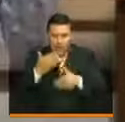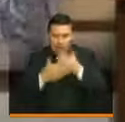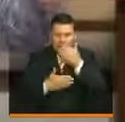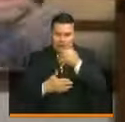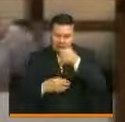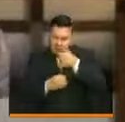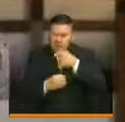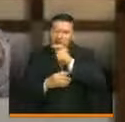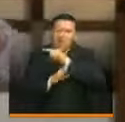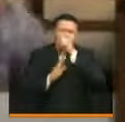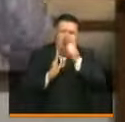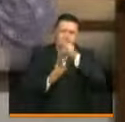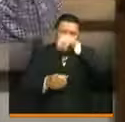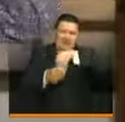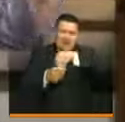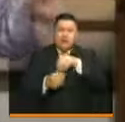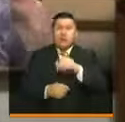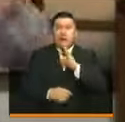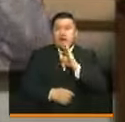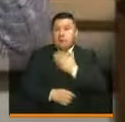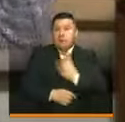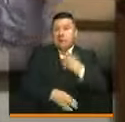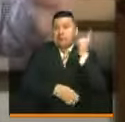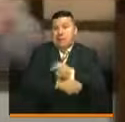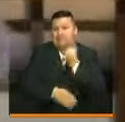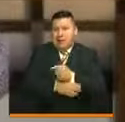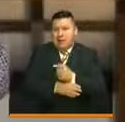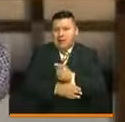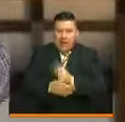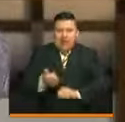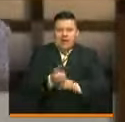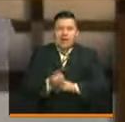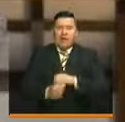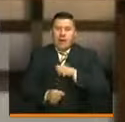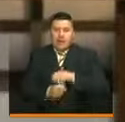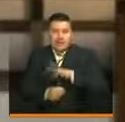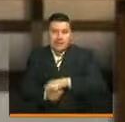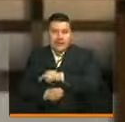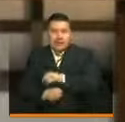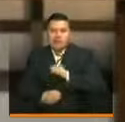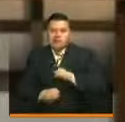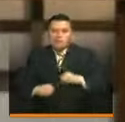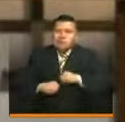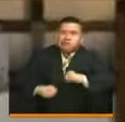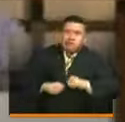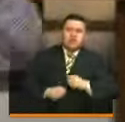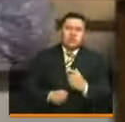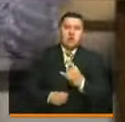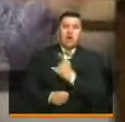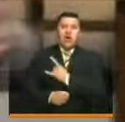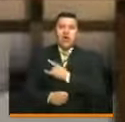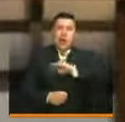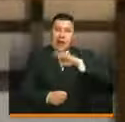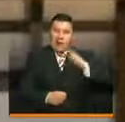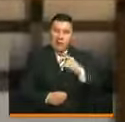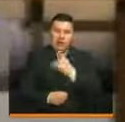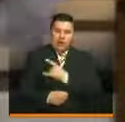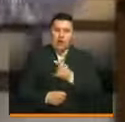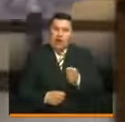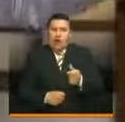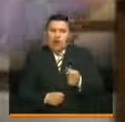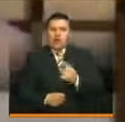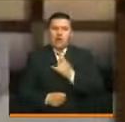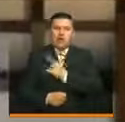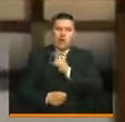iniciativas, ciertamente en cabeza del Gobierno Nacional, en cabeza del Gobierno Distrital, a través de iniciativas como la Universidad de los Andes, la Universidad del